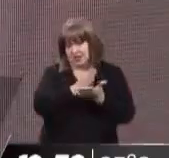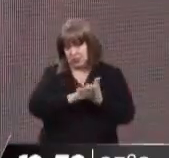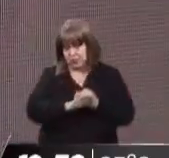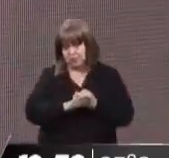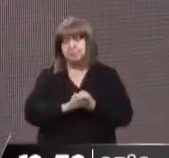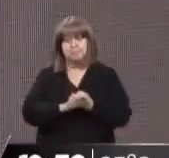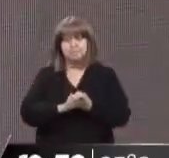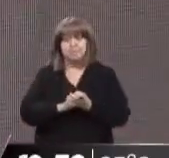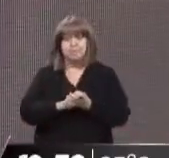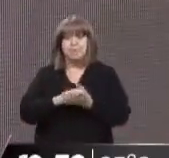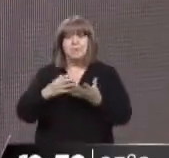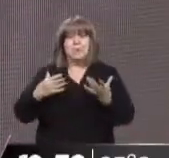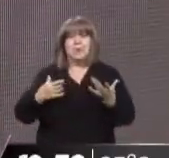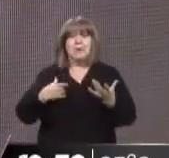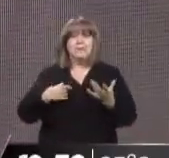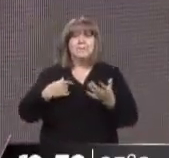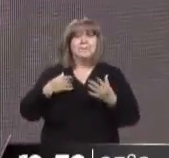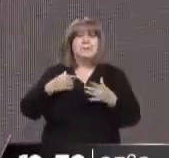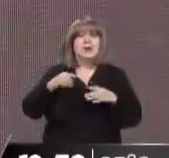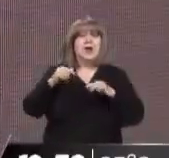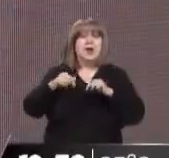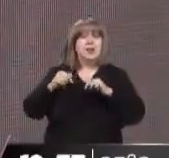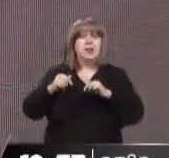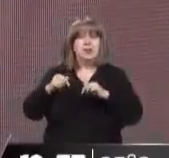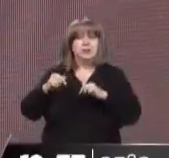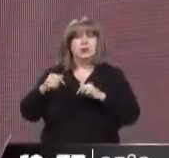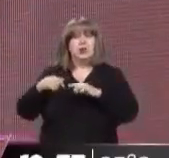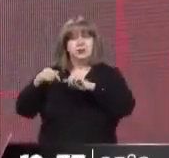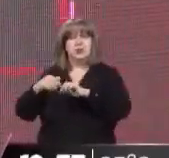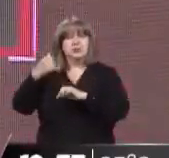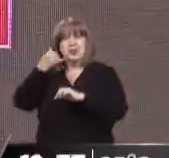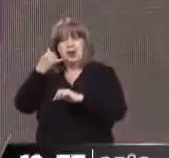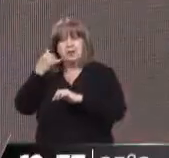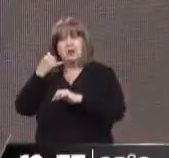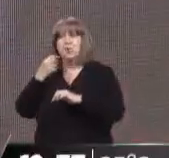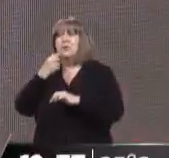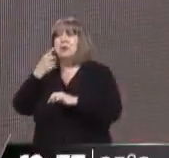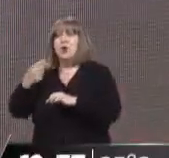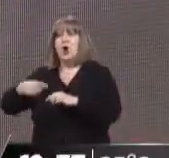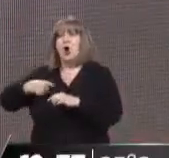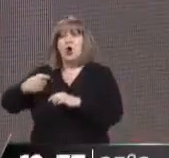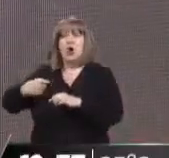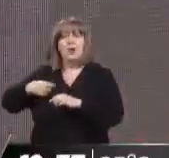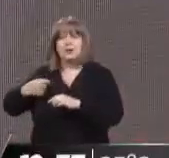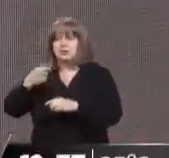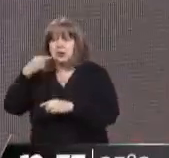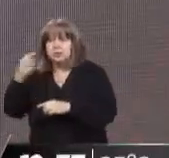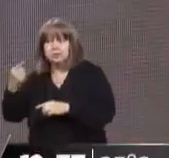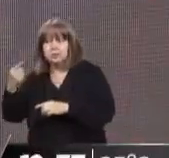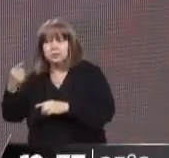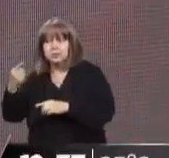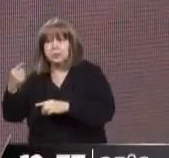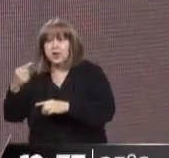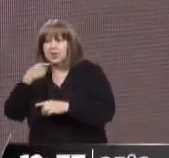compañero comunicar todavía Nosotros sí lo hicimos extraoficialmente lo único que nos anticiparon es nosotros desmentimos